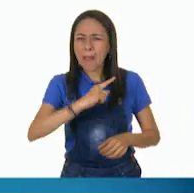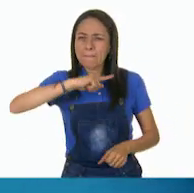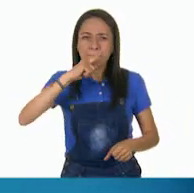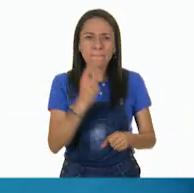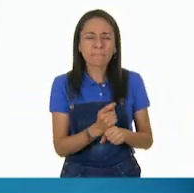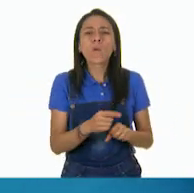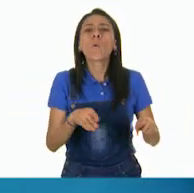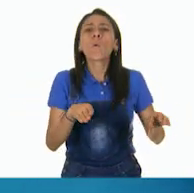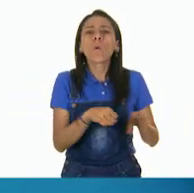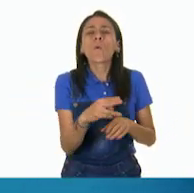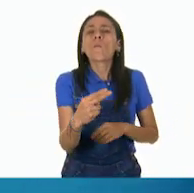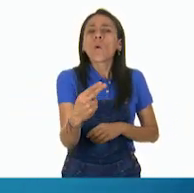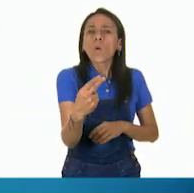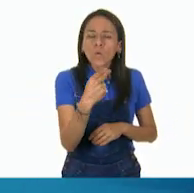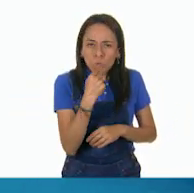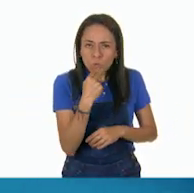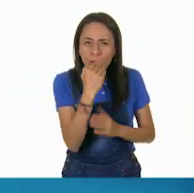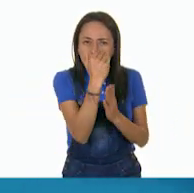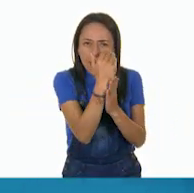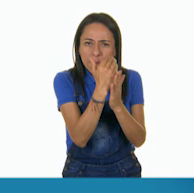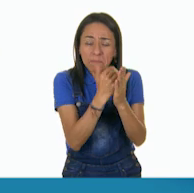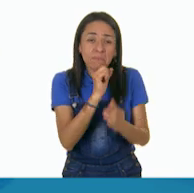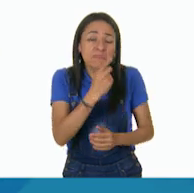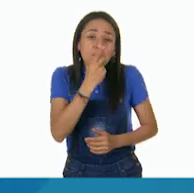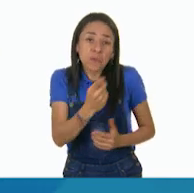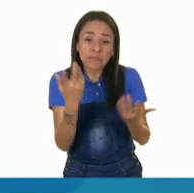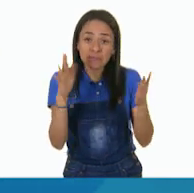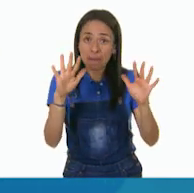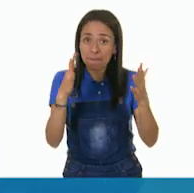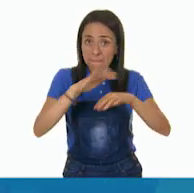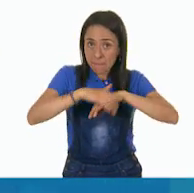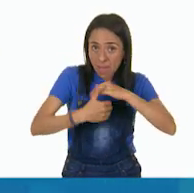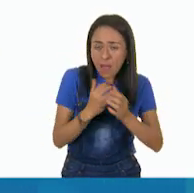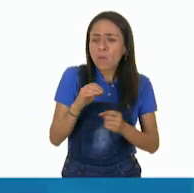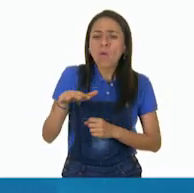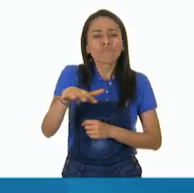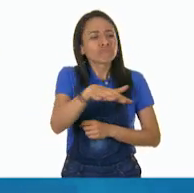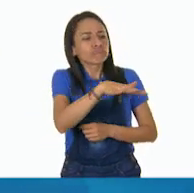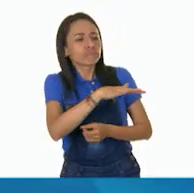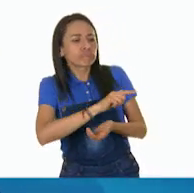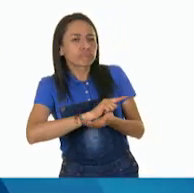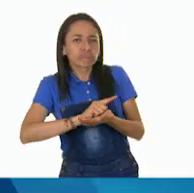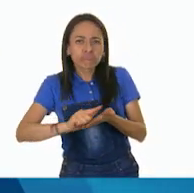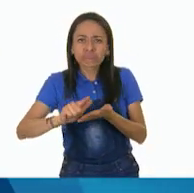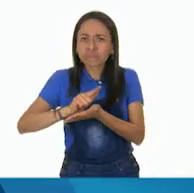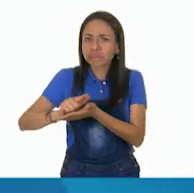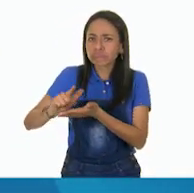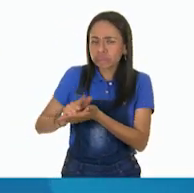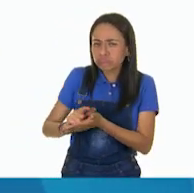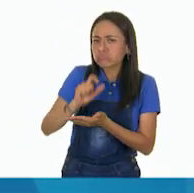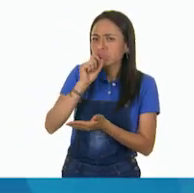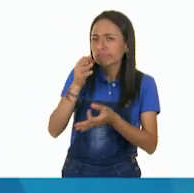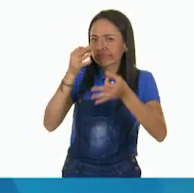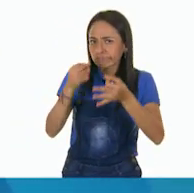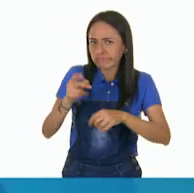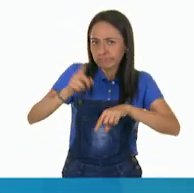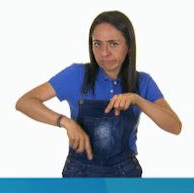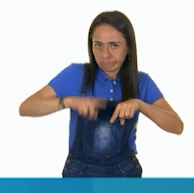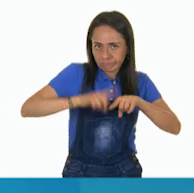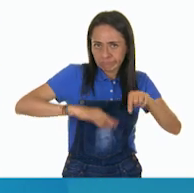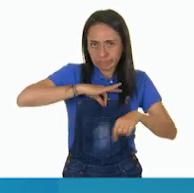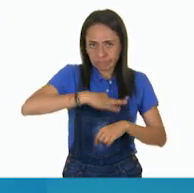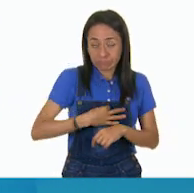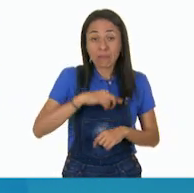dice aplicar el producto en las manos o superficies a desinfectar y frotar luego tenemos las advertencias